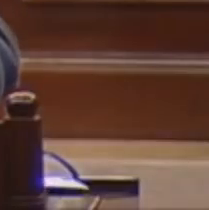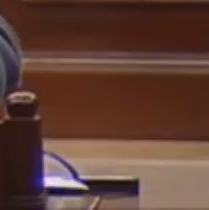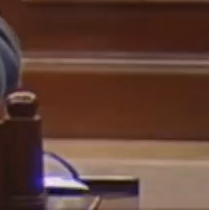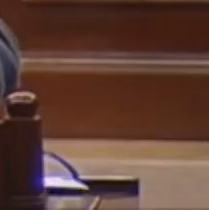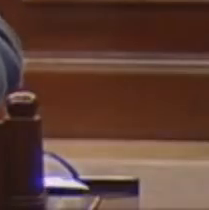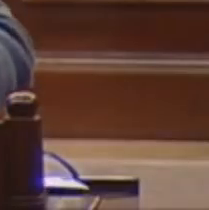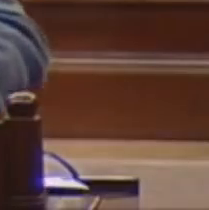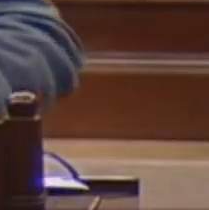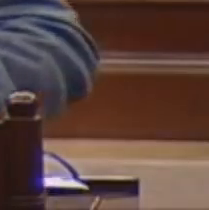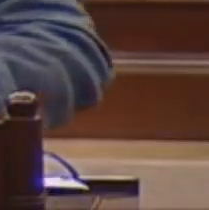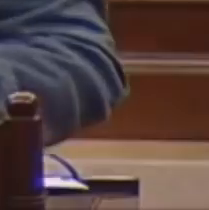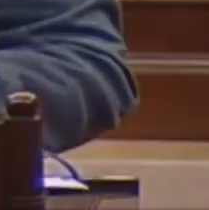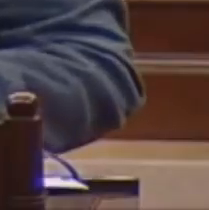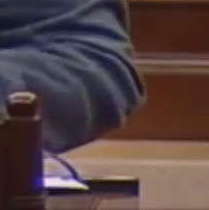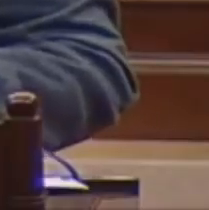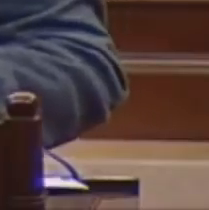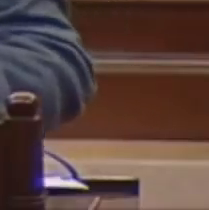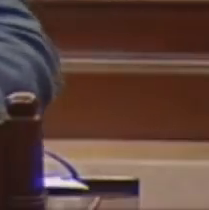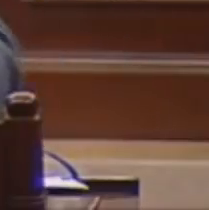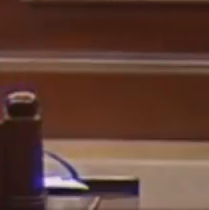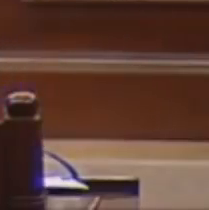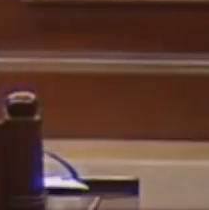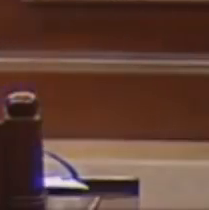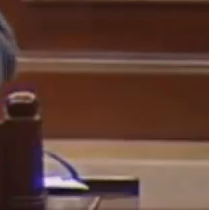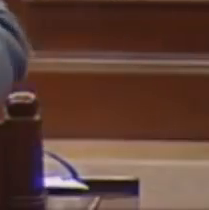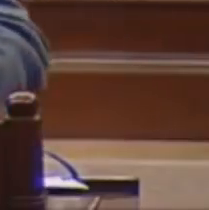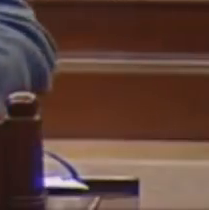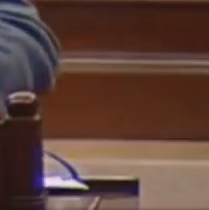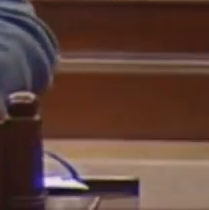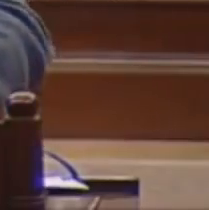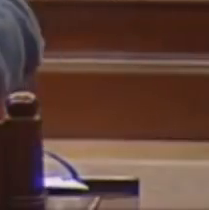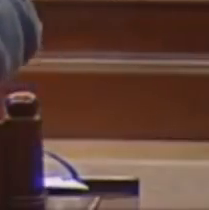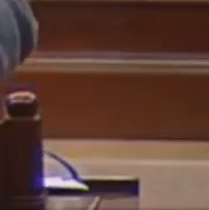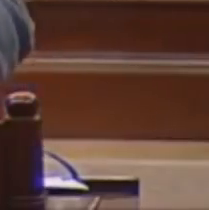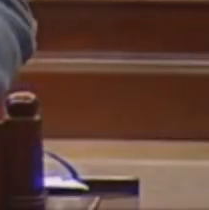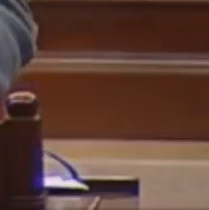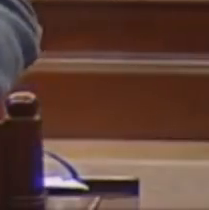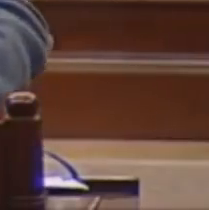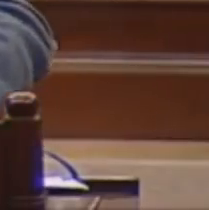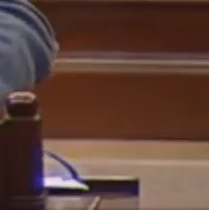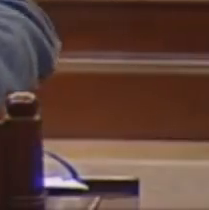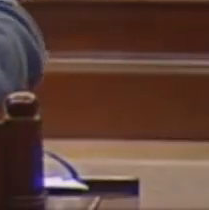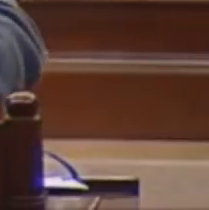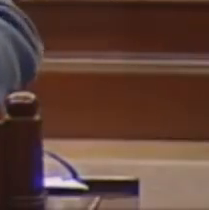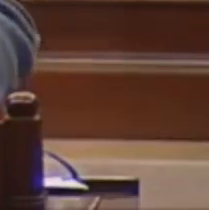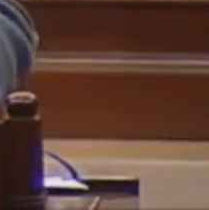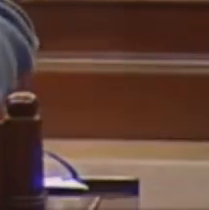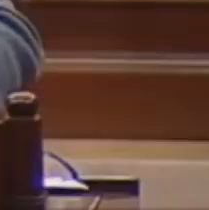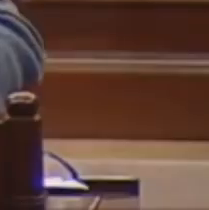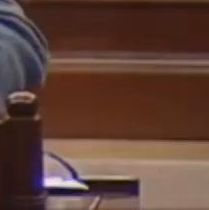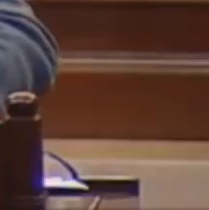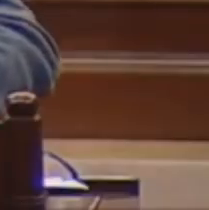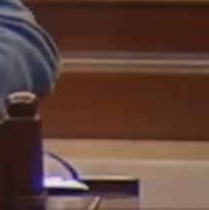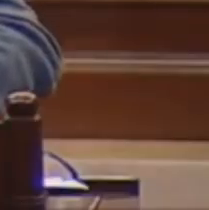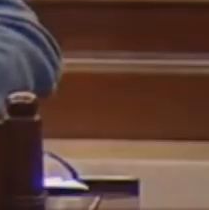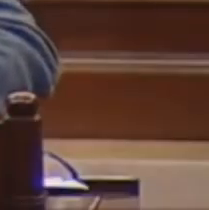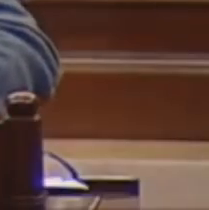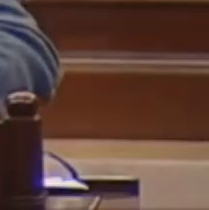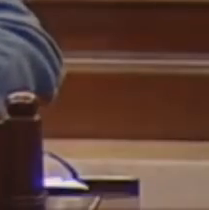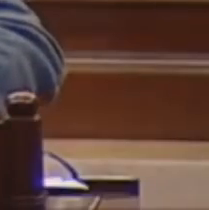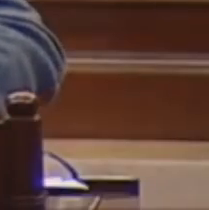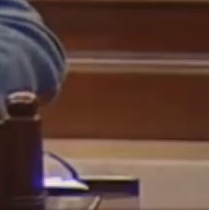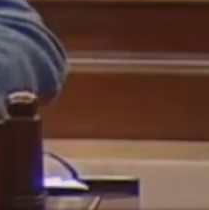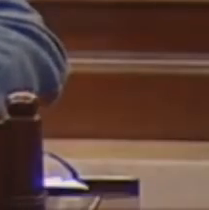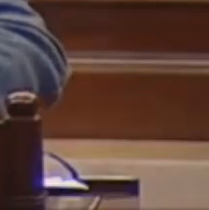mesas de concertación, de diálogo y negociación con todos estos sectores y hemos devuelto en esta última reunión cerca de